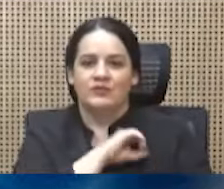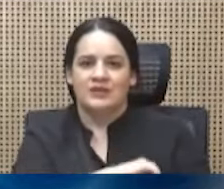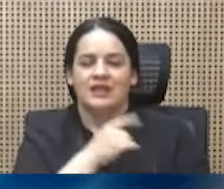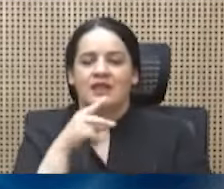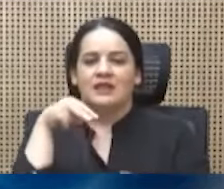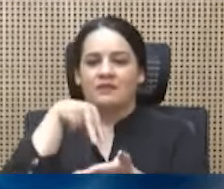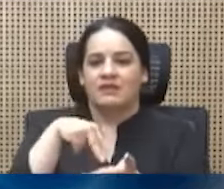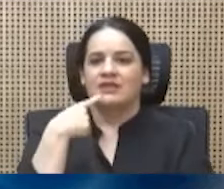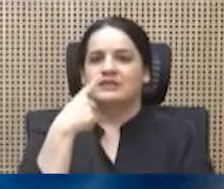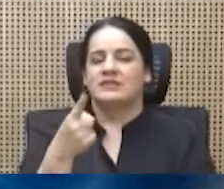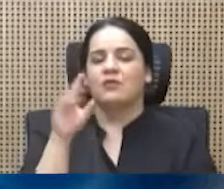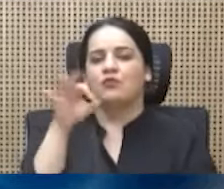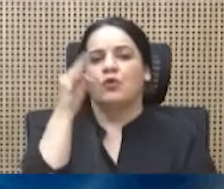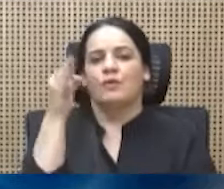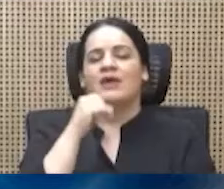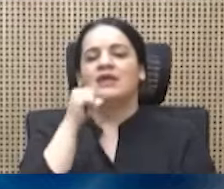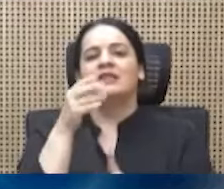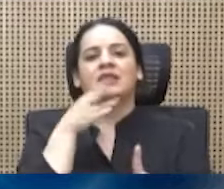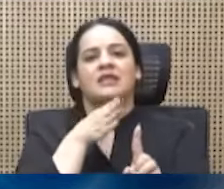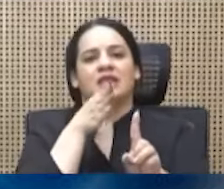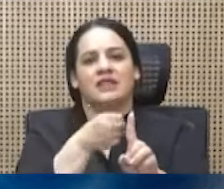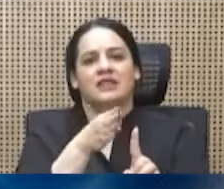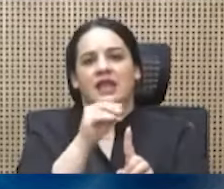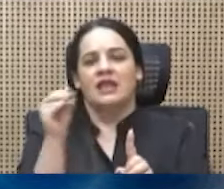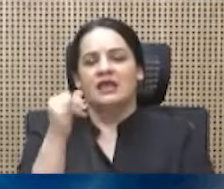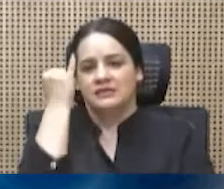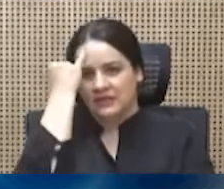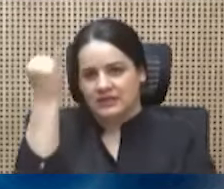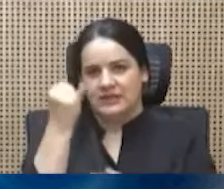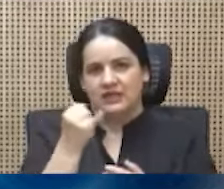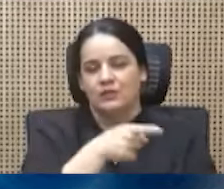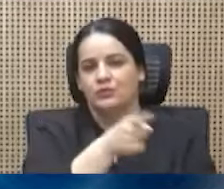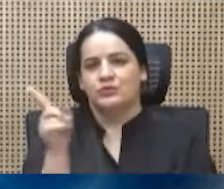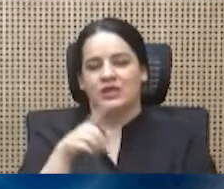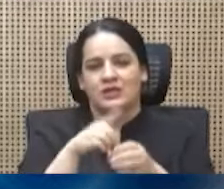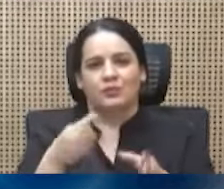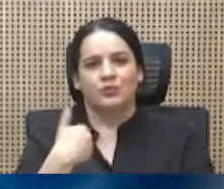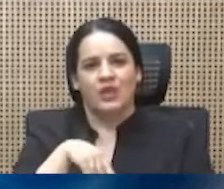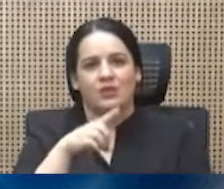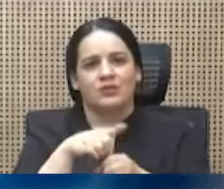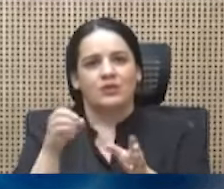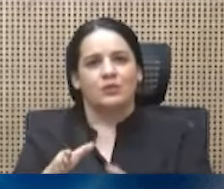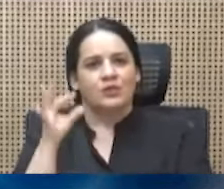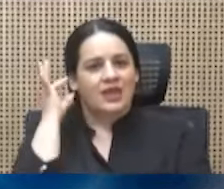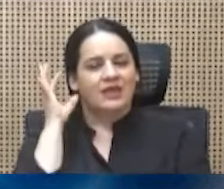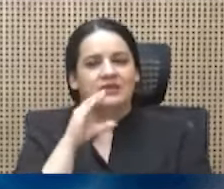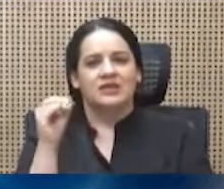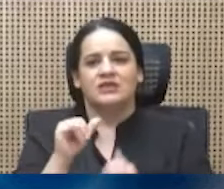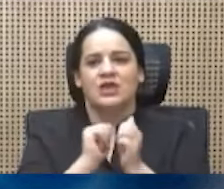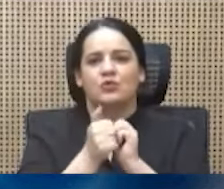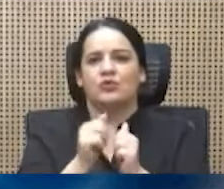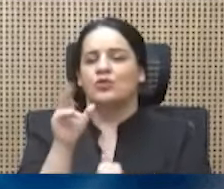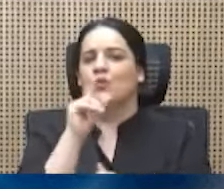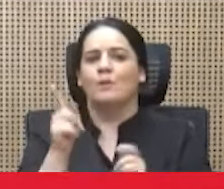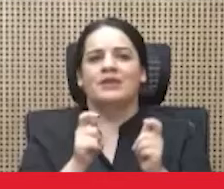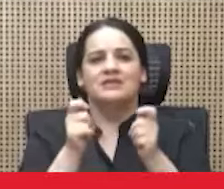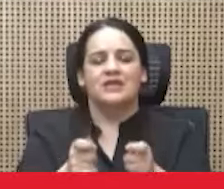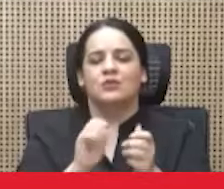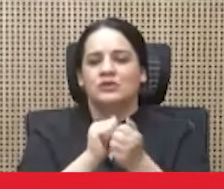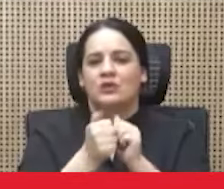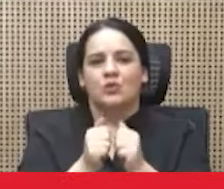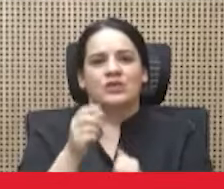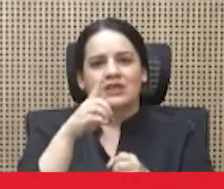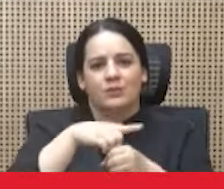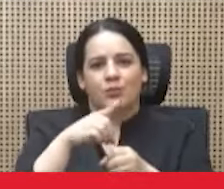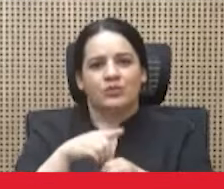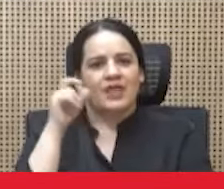a calificar de manera indirecta las iniciativas de ustedes, diputadas y diputados, de chayotes. Yo no presento chayotes, diputada Cisneros.